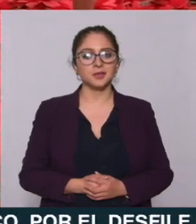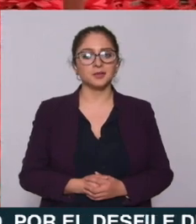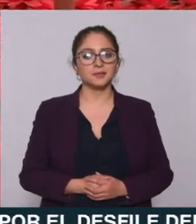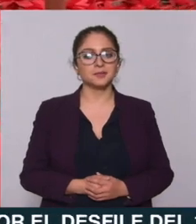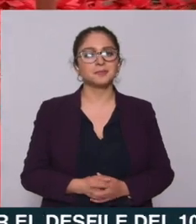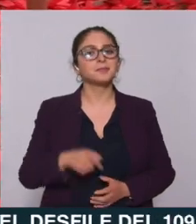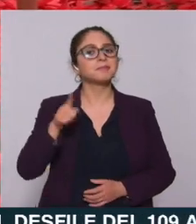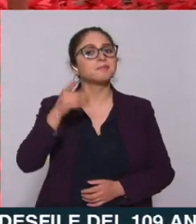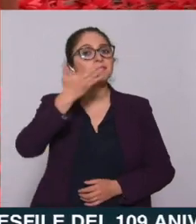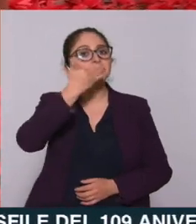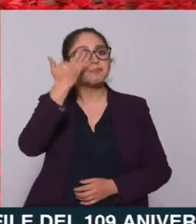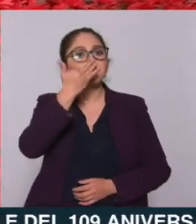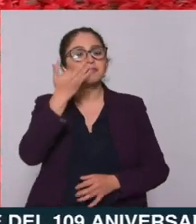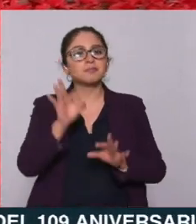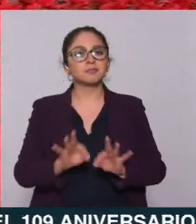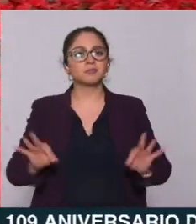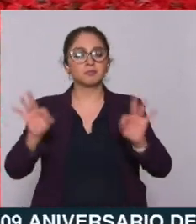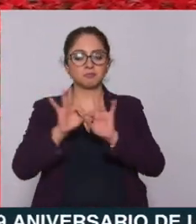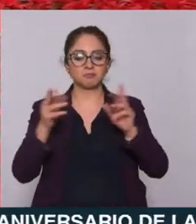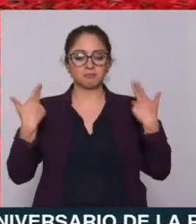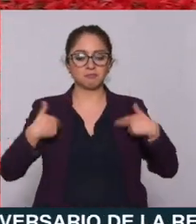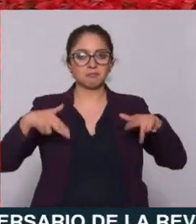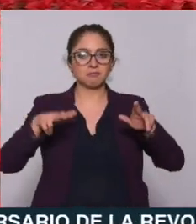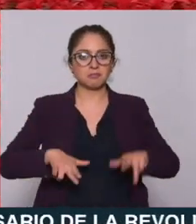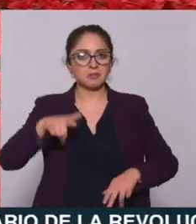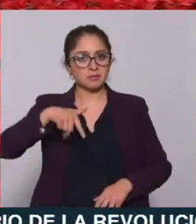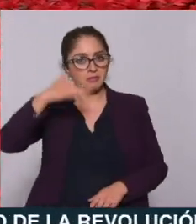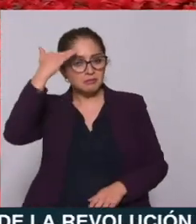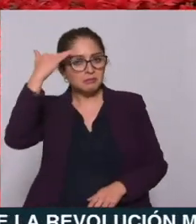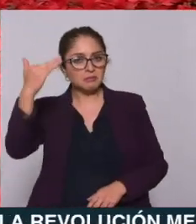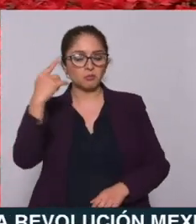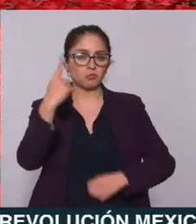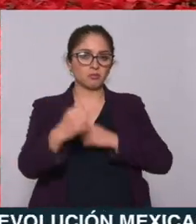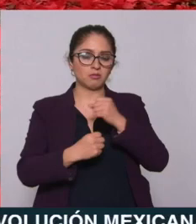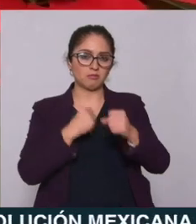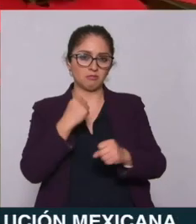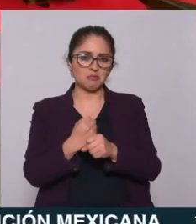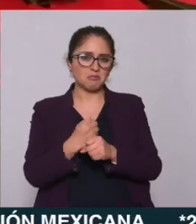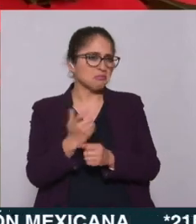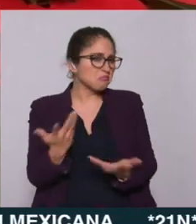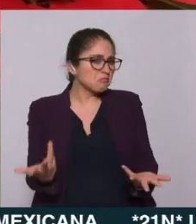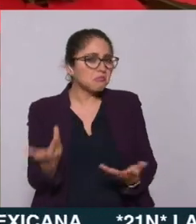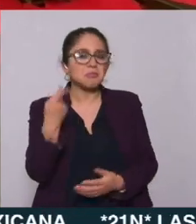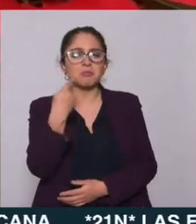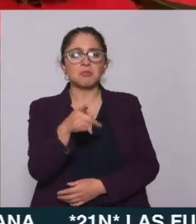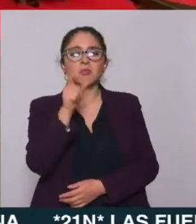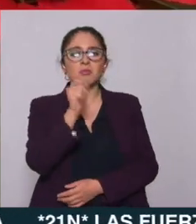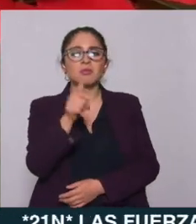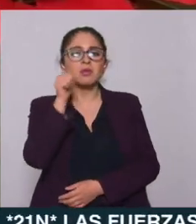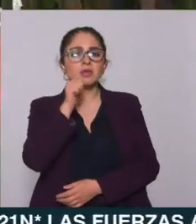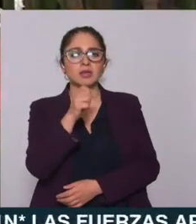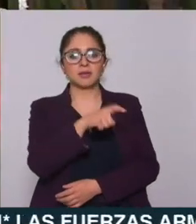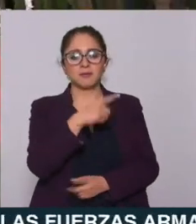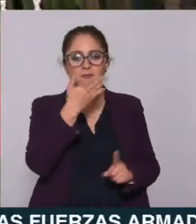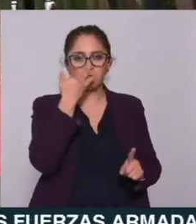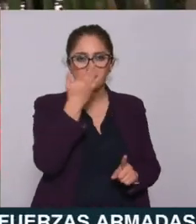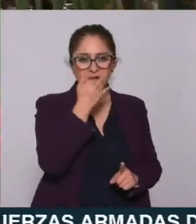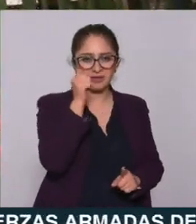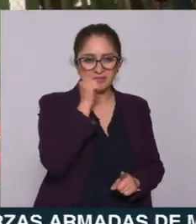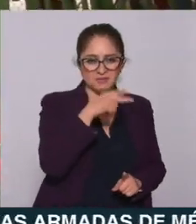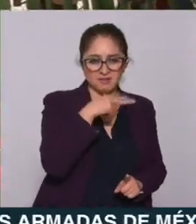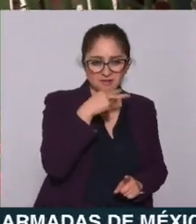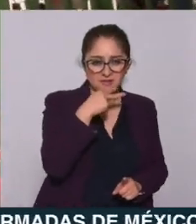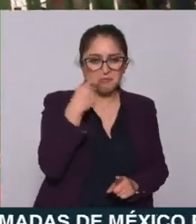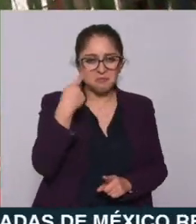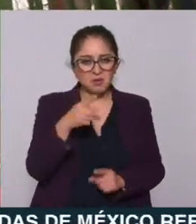Es una de las flores más representativas asociadas con una temporada del año, superada quizá únicamente por el cempasúchil. Nace sin la